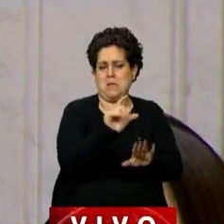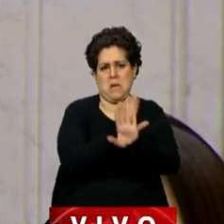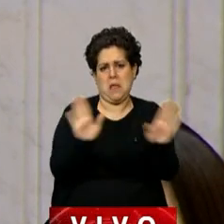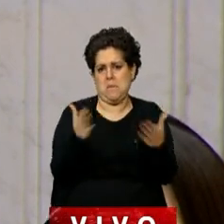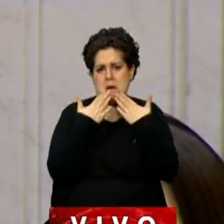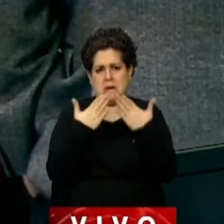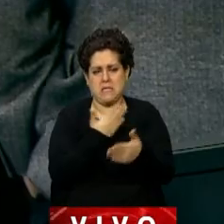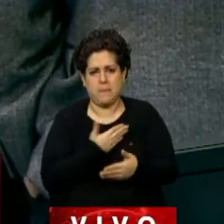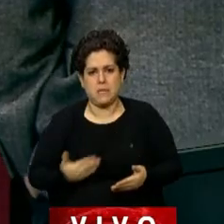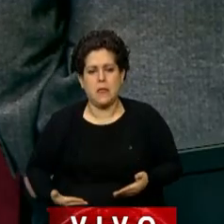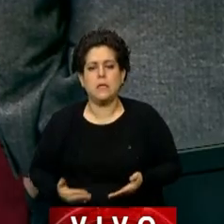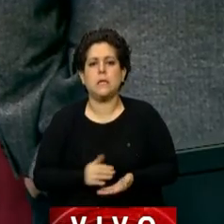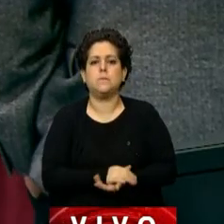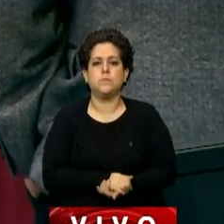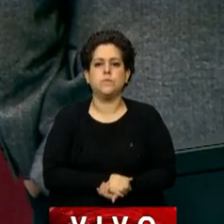señor presidente.